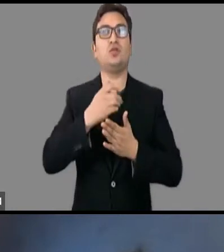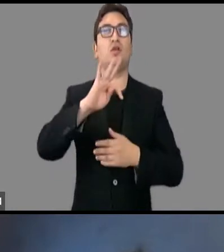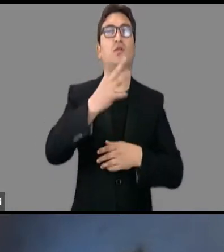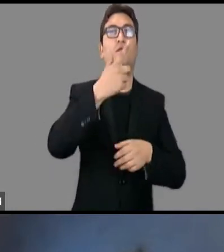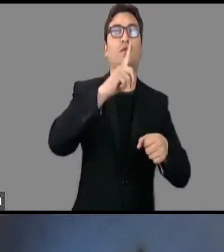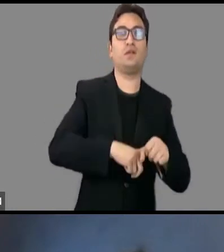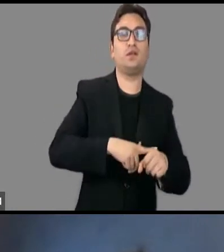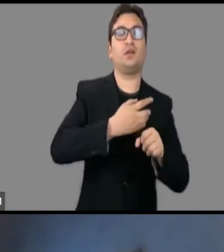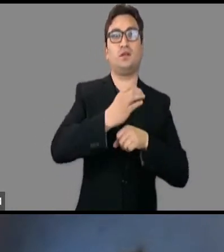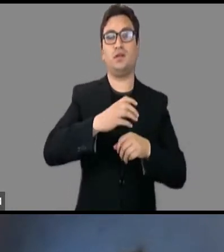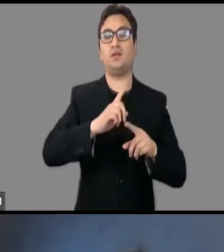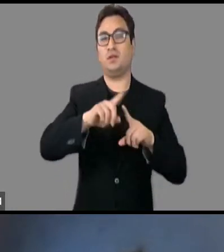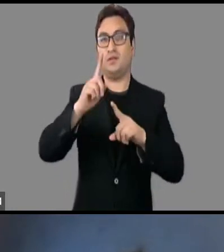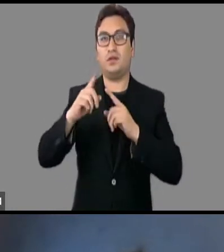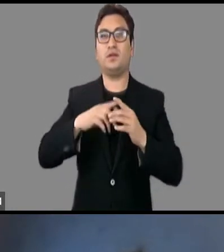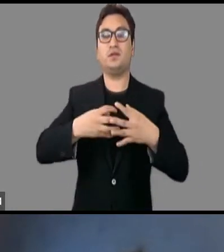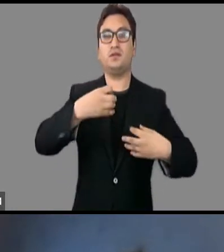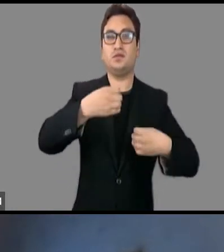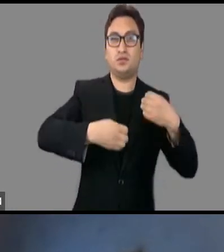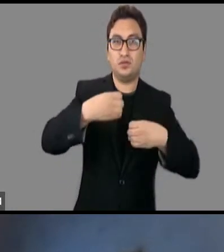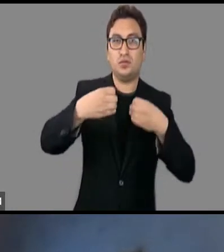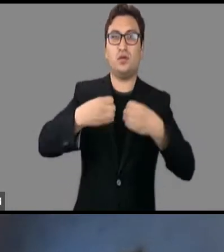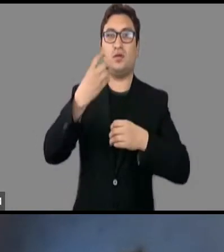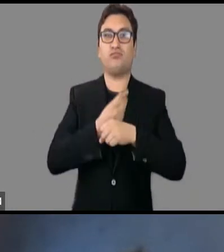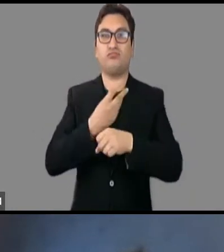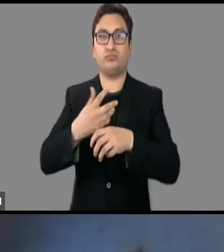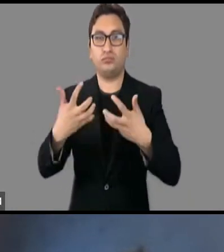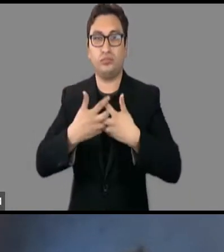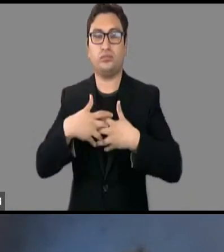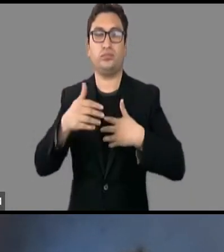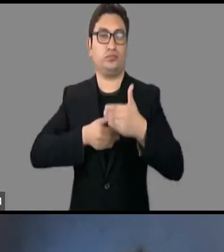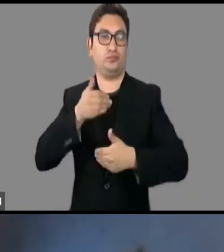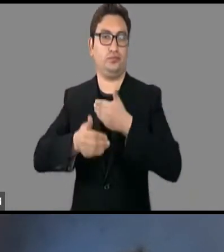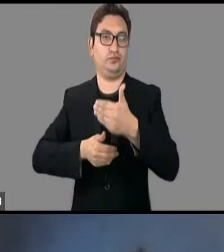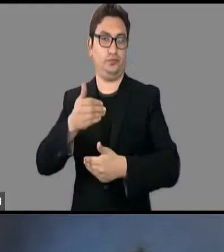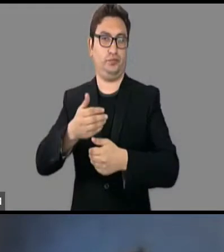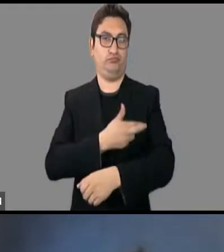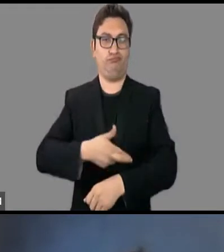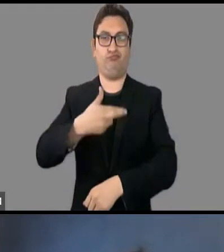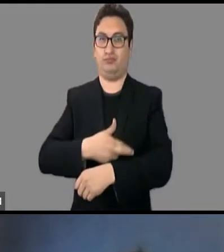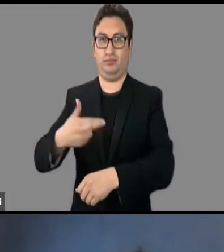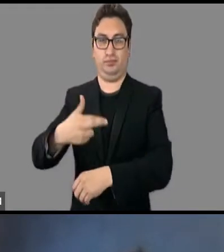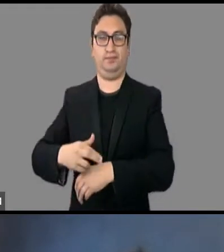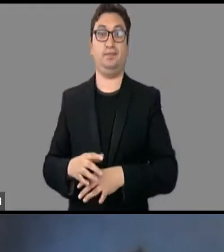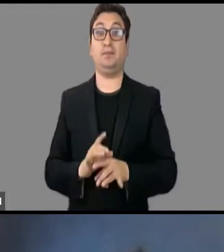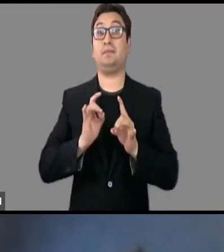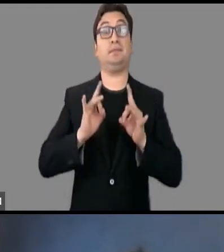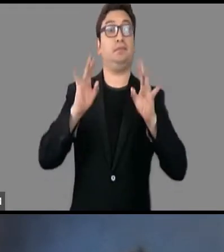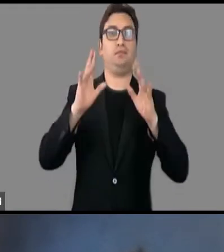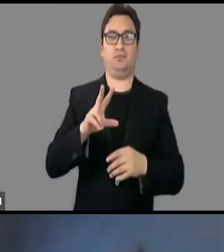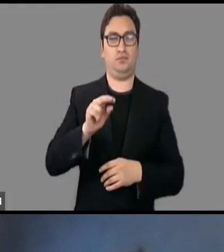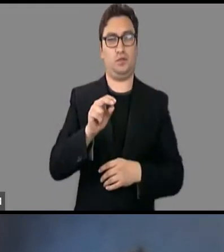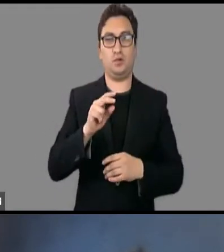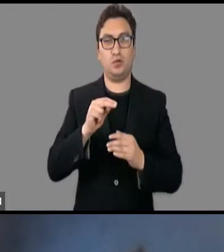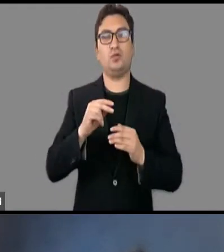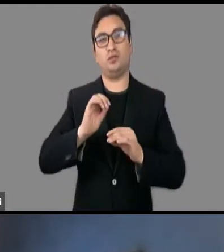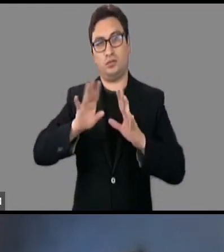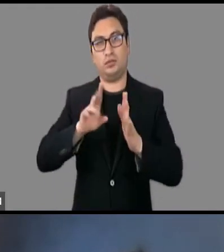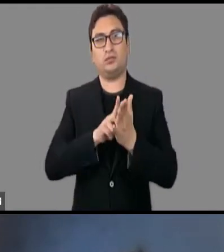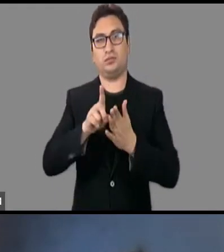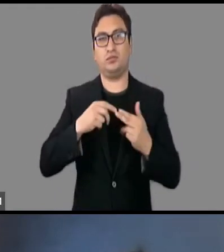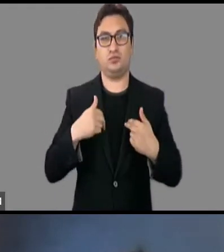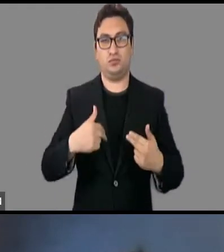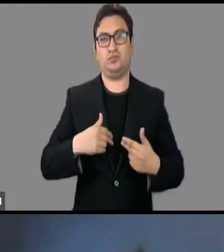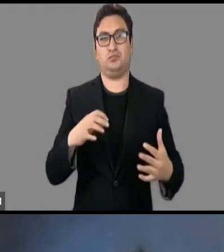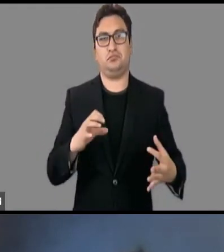de ajustes al procedimiento, no que sea de manera aislada. Claro, apoyándose con derechos humanos y las normas